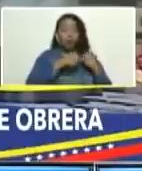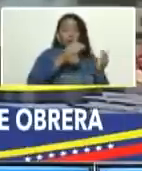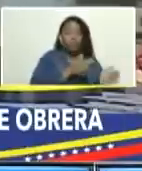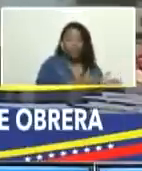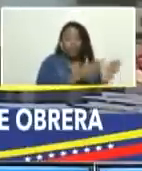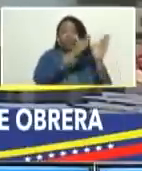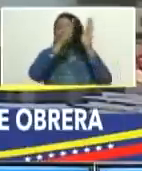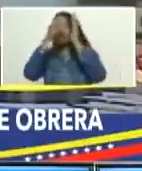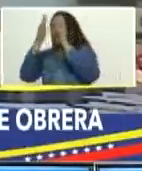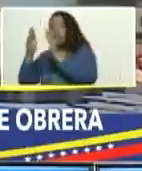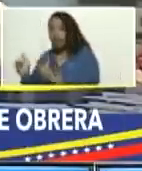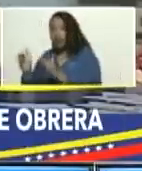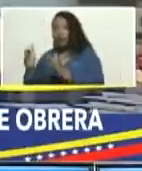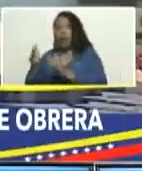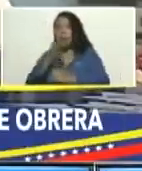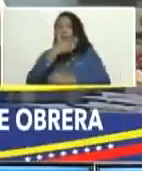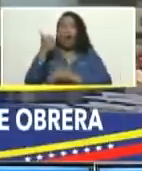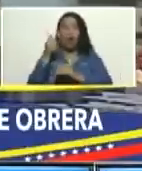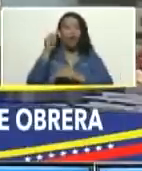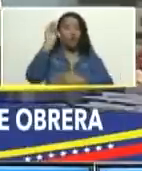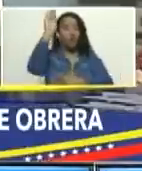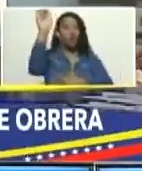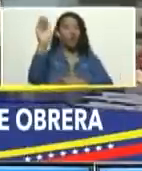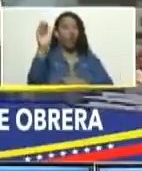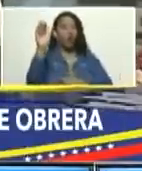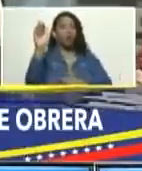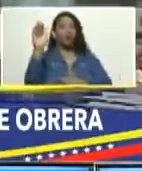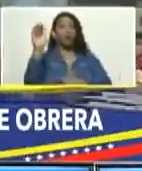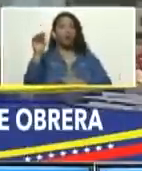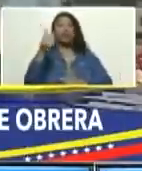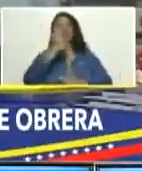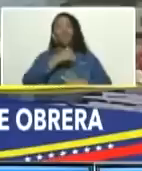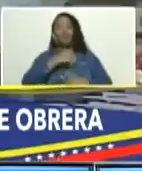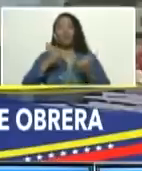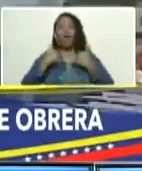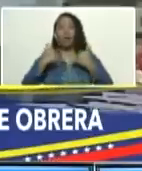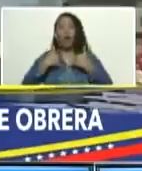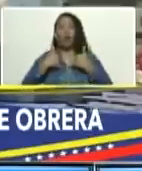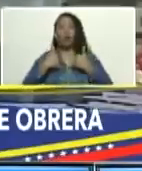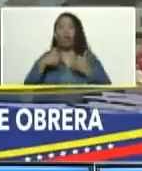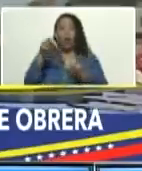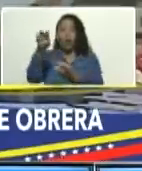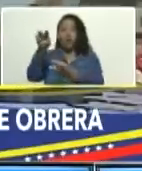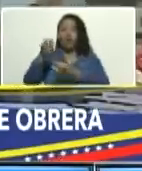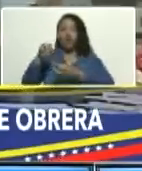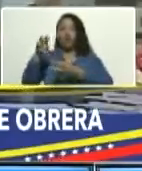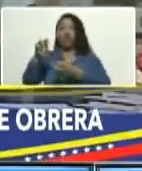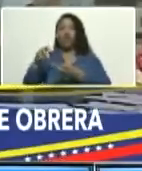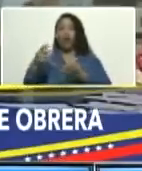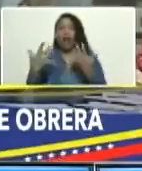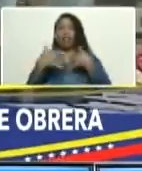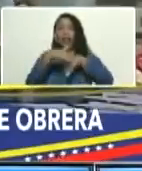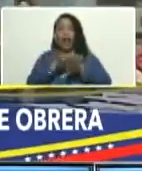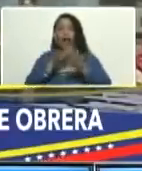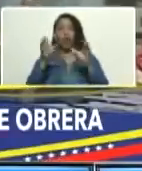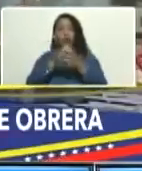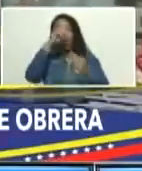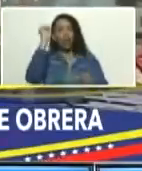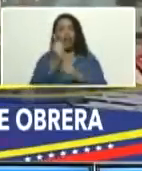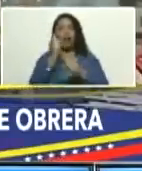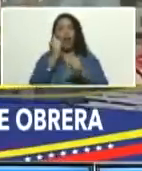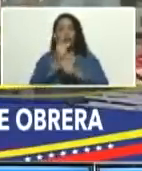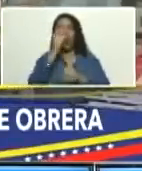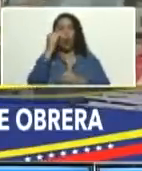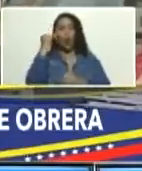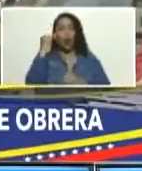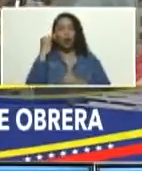fase de mejoría sostenida, sostenible, de los ingresos integrales de la clase obrera y de los